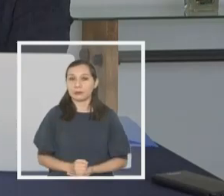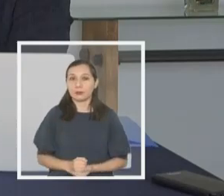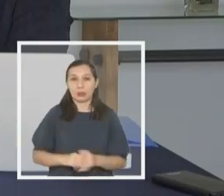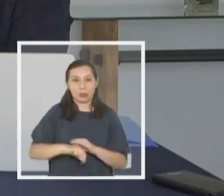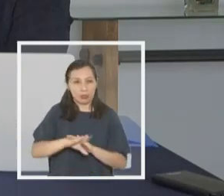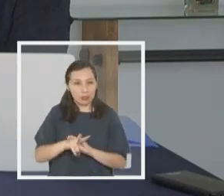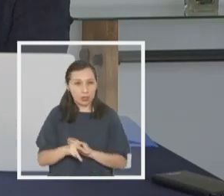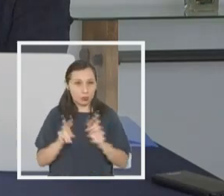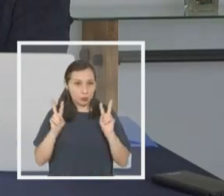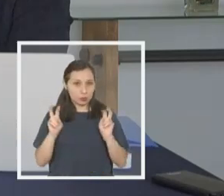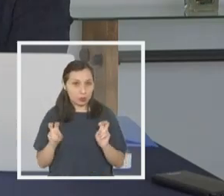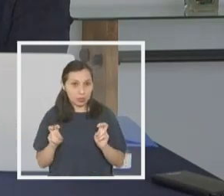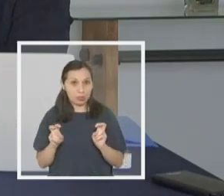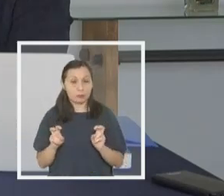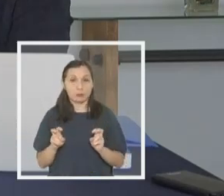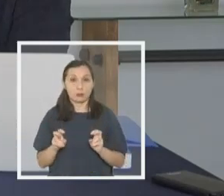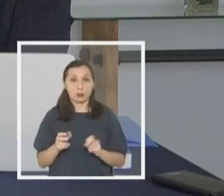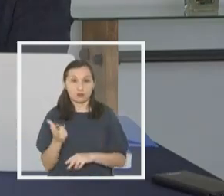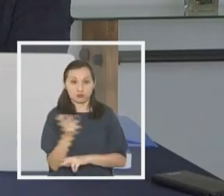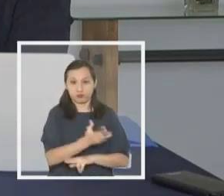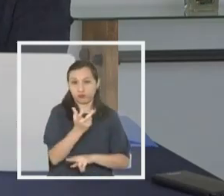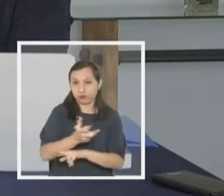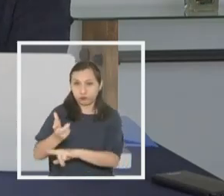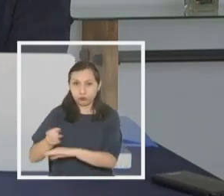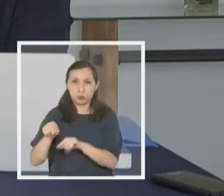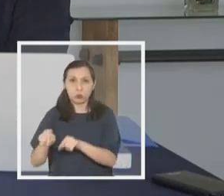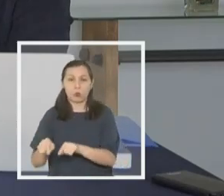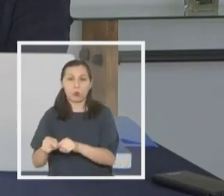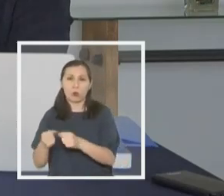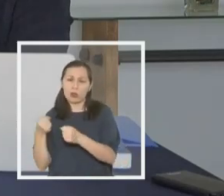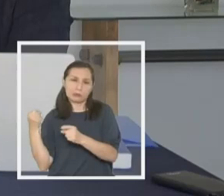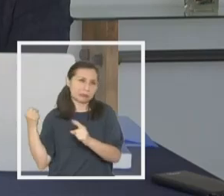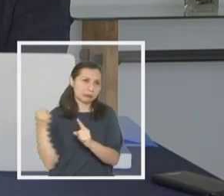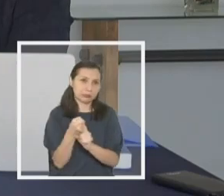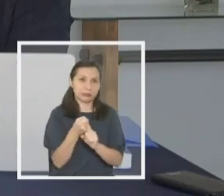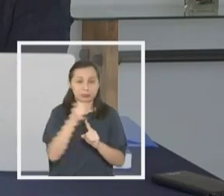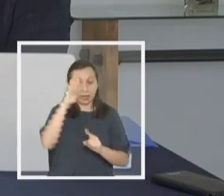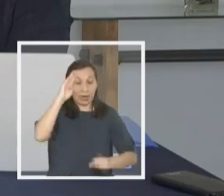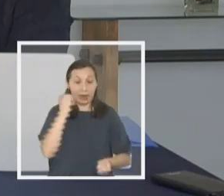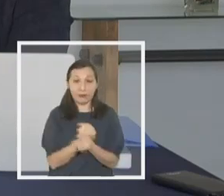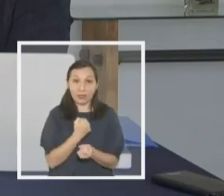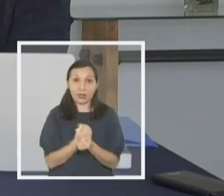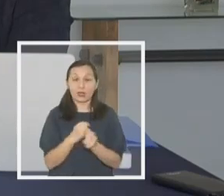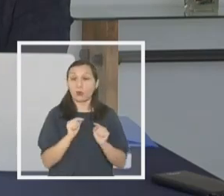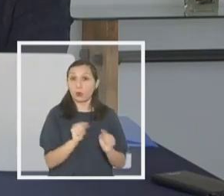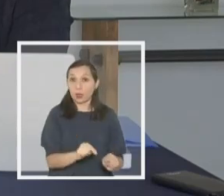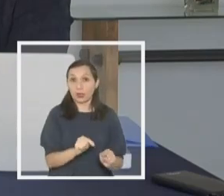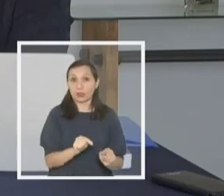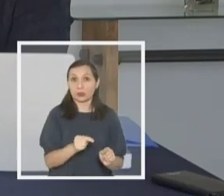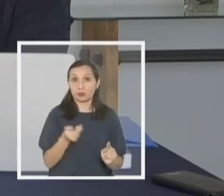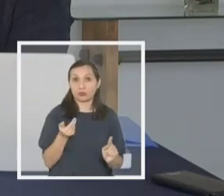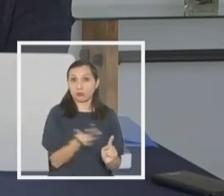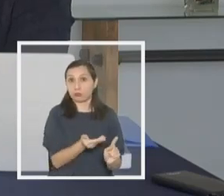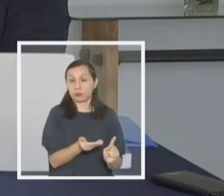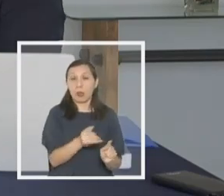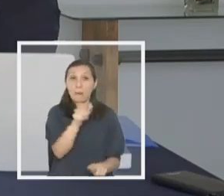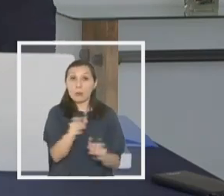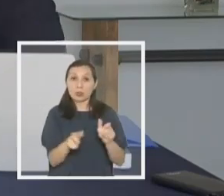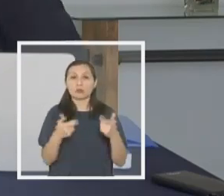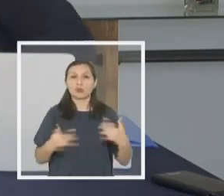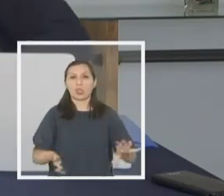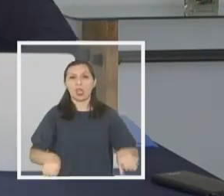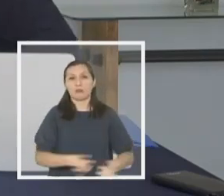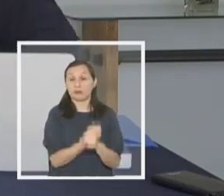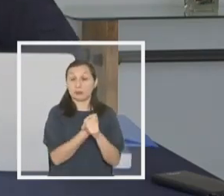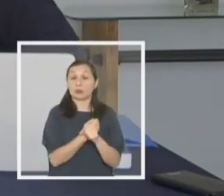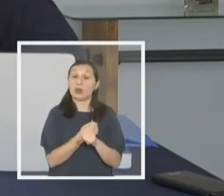de delincuencia, tanto los asaltos como las agresiones a carabineros han terminado con las personas detenidas